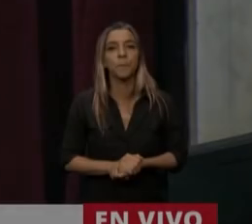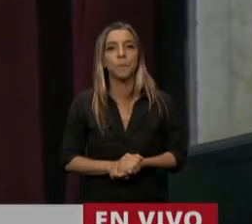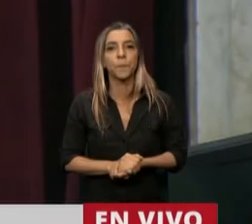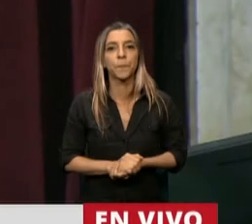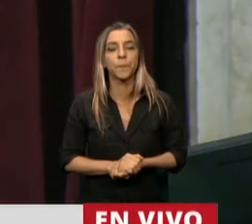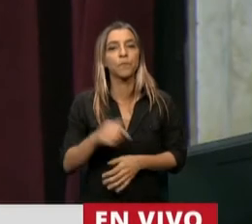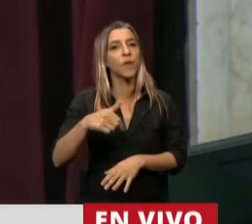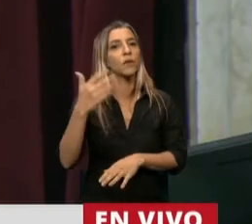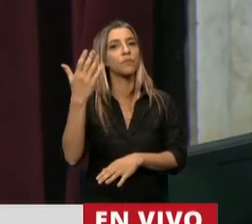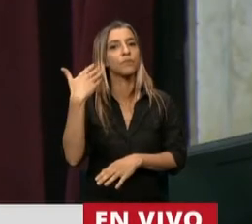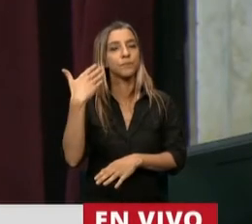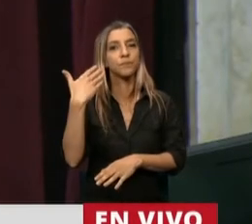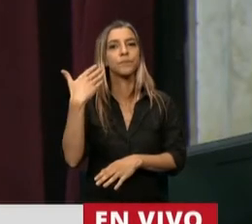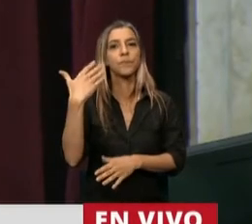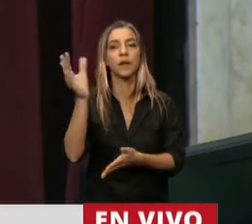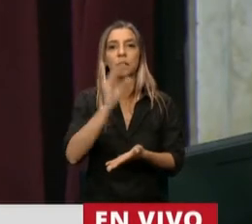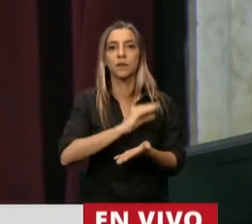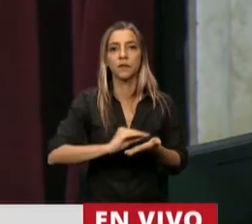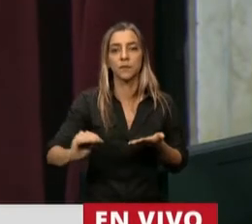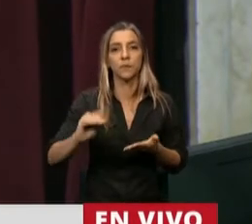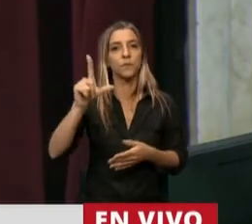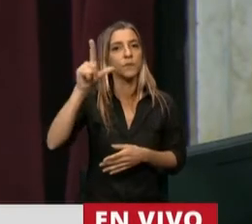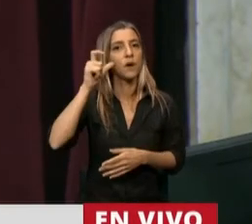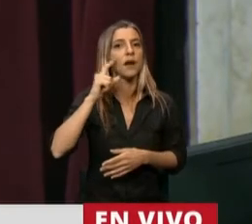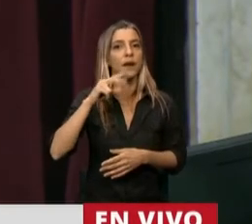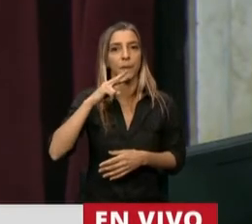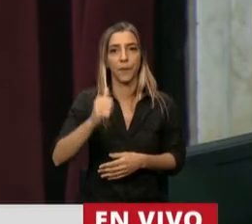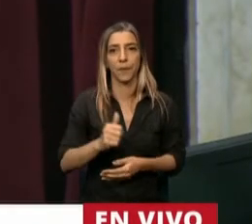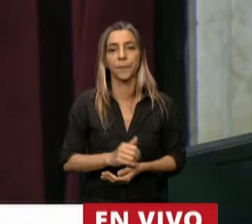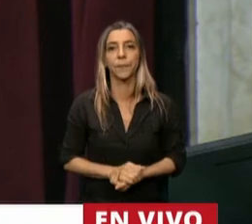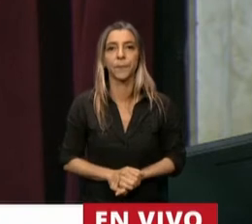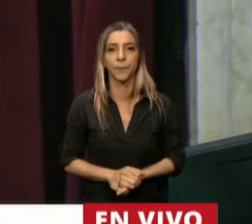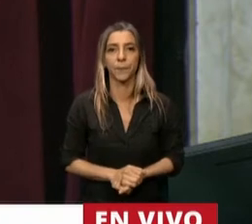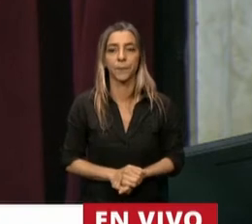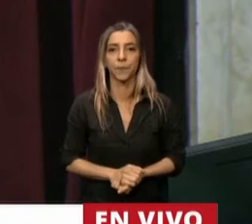La palabra el diputado Leiva Aldo.